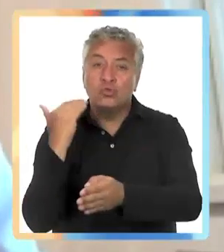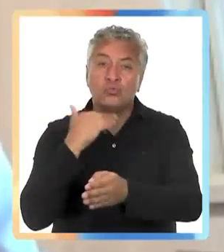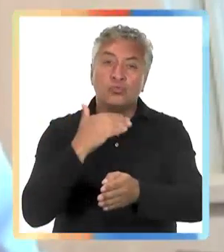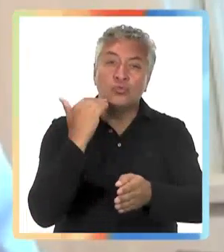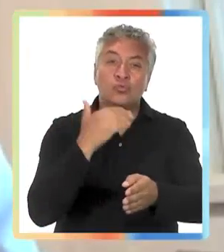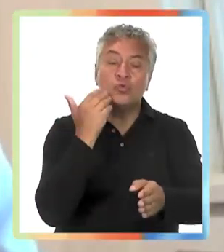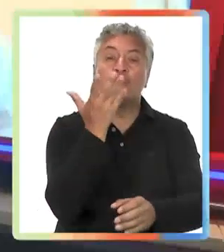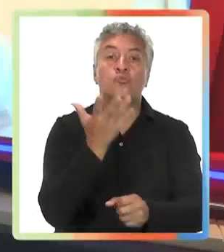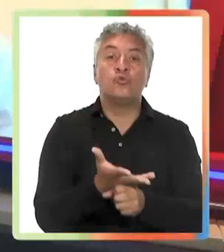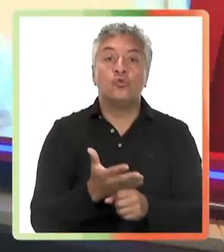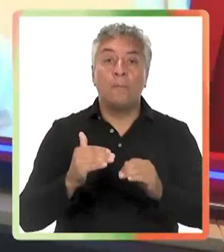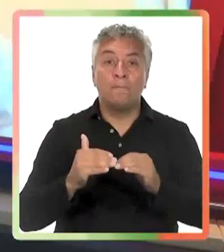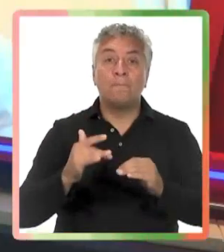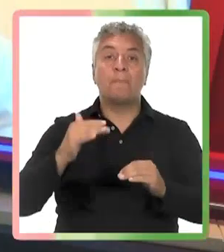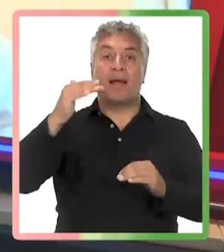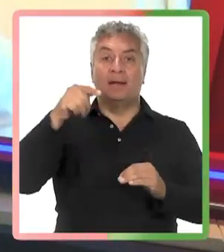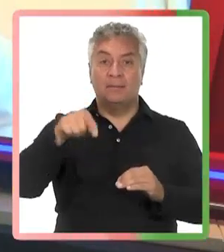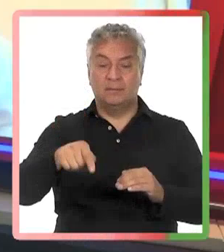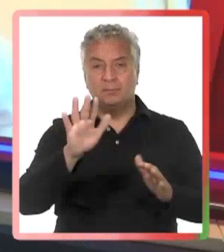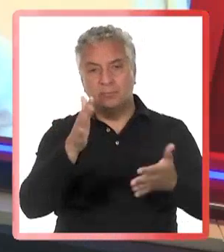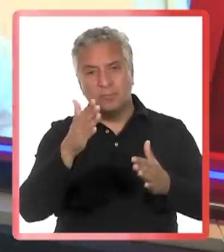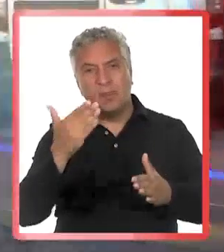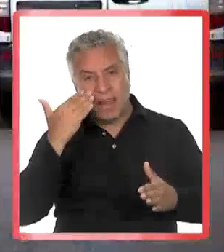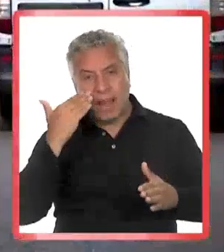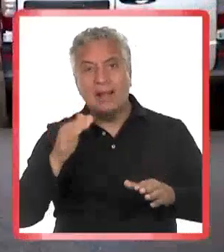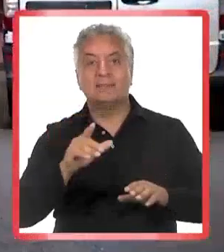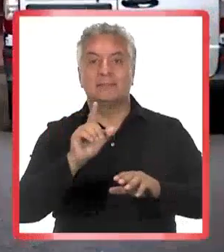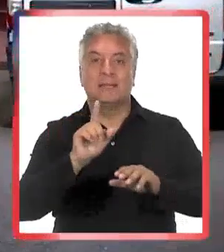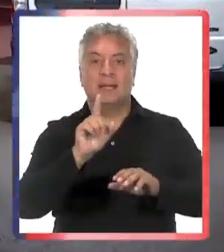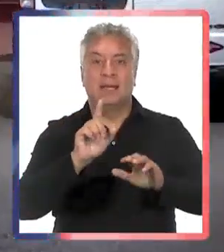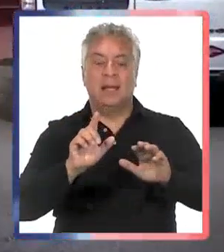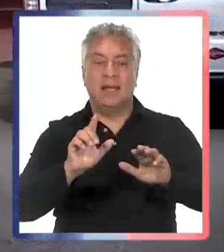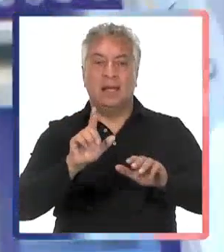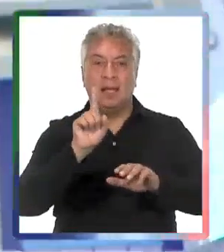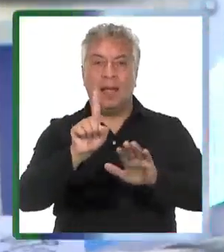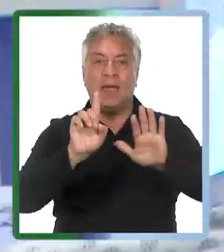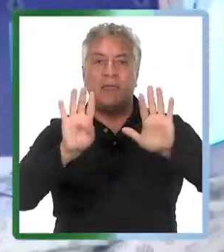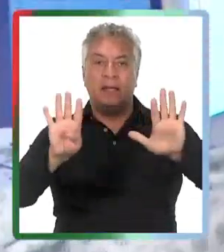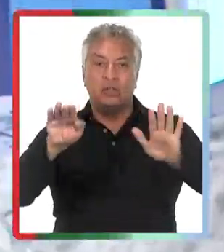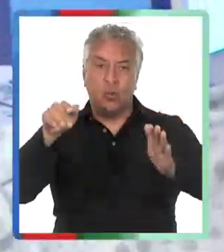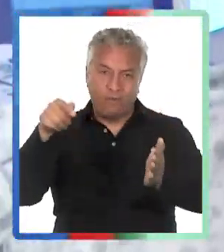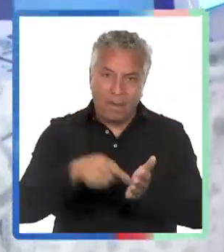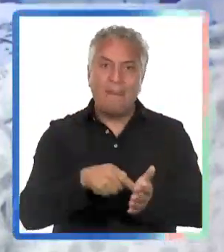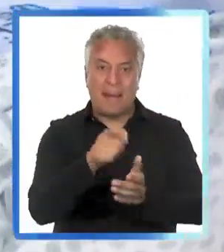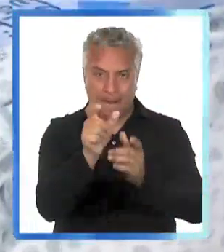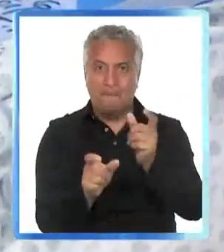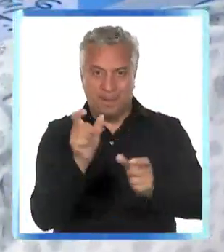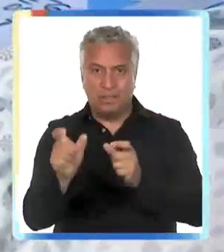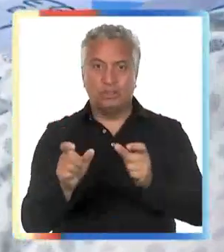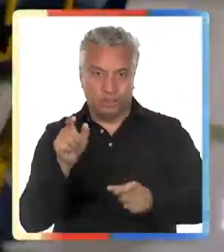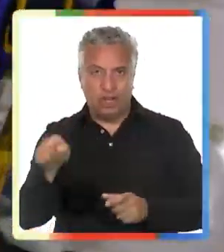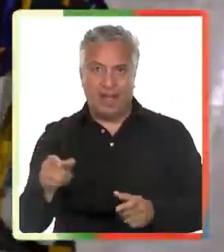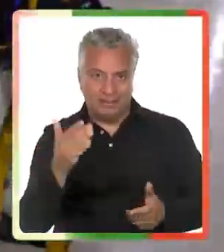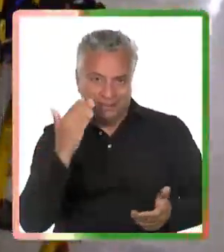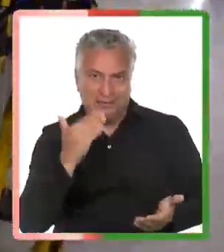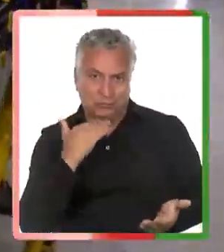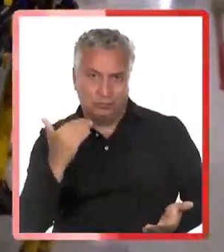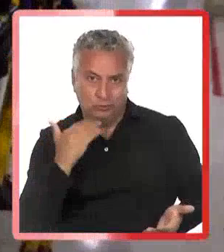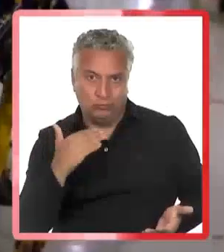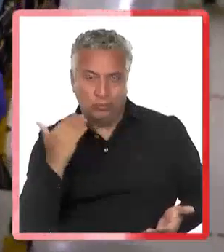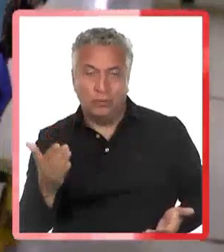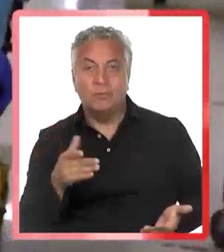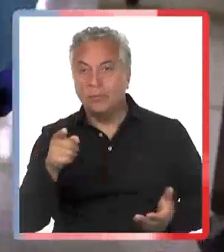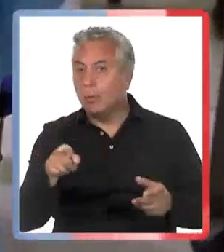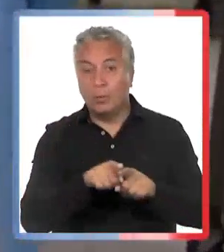un exceso de muerte, un exceso de fallecimiento en ese año de cerca de 19.000 personas, entonces inmediatamente baja la expectativa de vida al